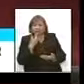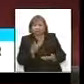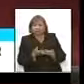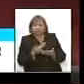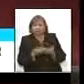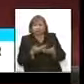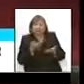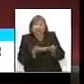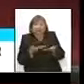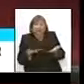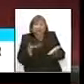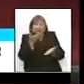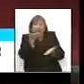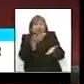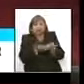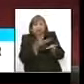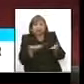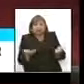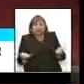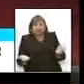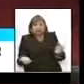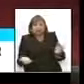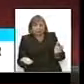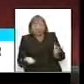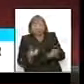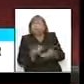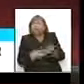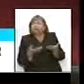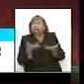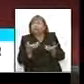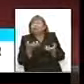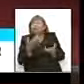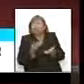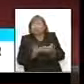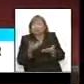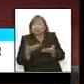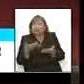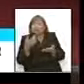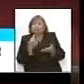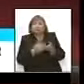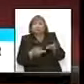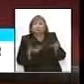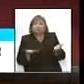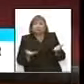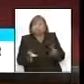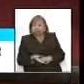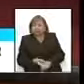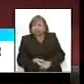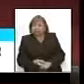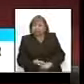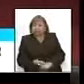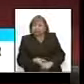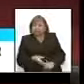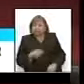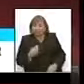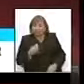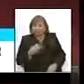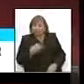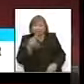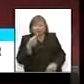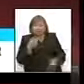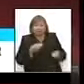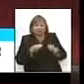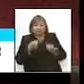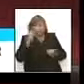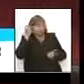es lo esencial de su propuesta. ¿Qué es lo esencial de su propuesta? ¿En qué consiste? Desde el punto de vista no solamente de las reglas, sino del